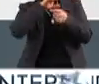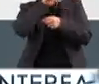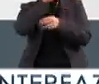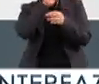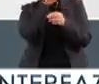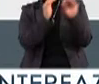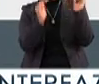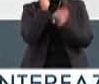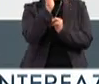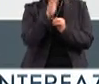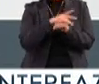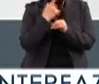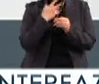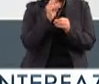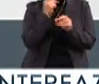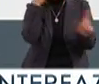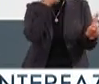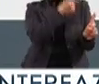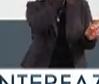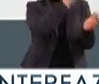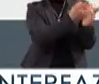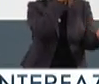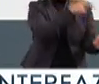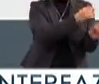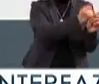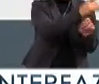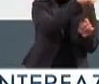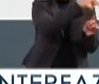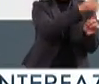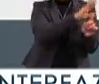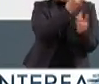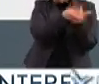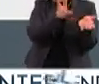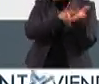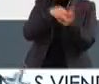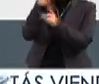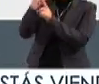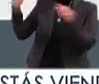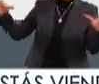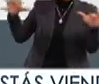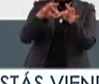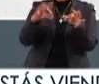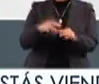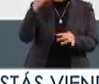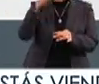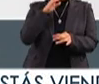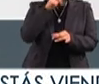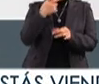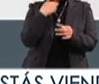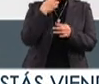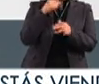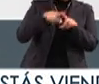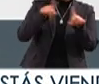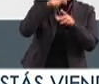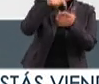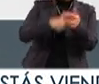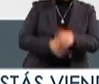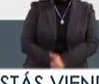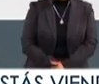resultados mucho mejores ya que no solamente nos quedamos con la información de un solo lugar sino que la combinamos para así tener de diferentes lugares